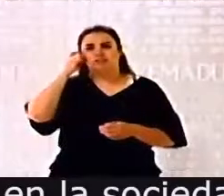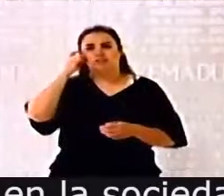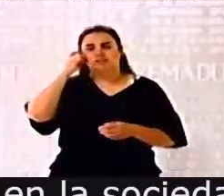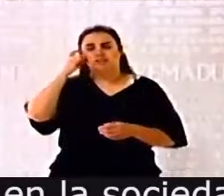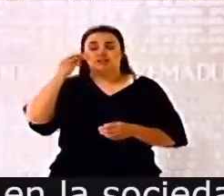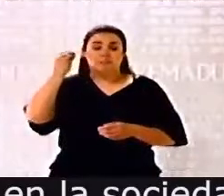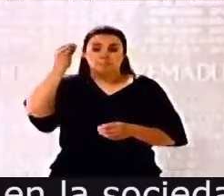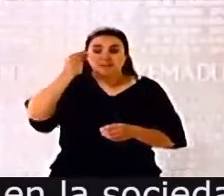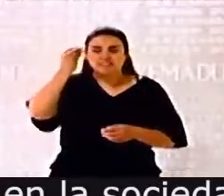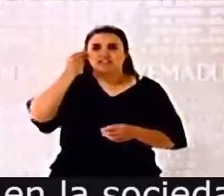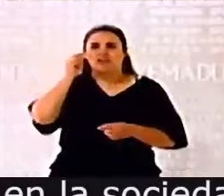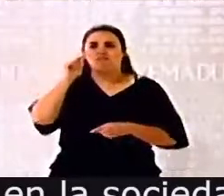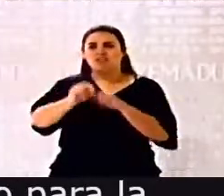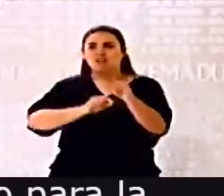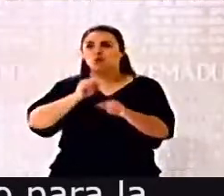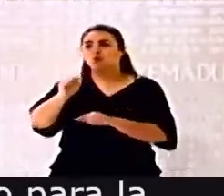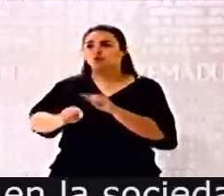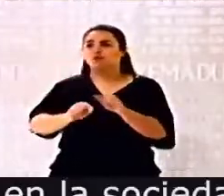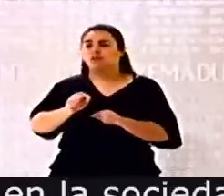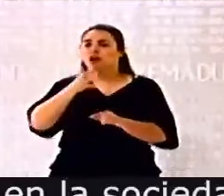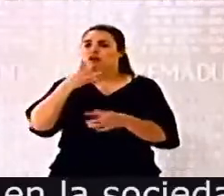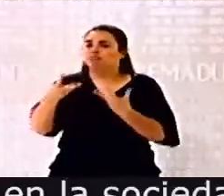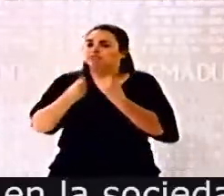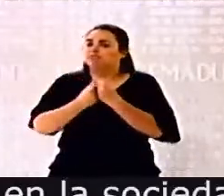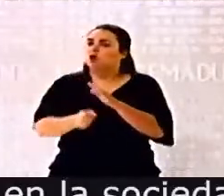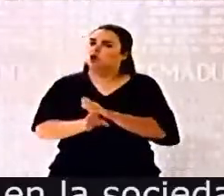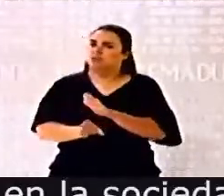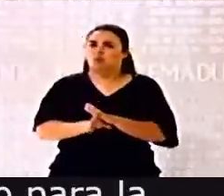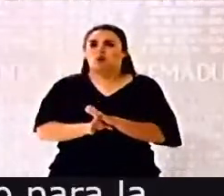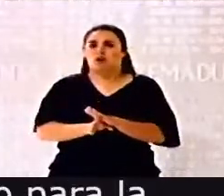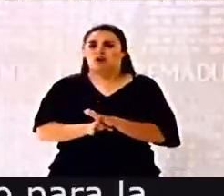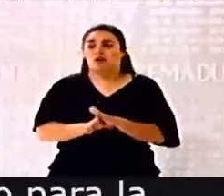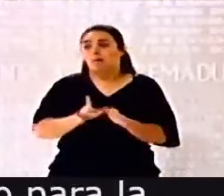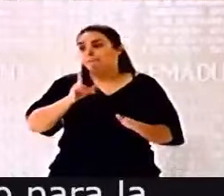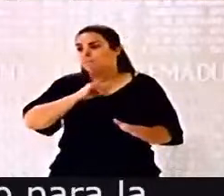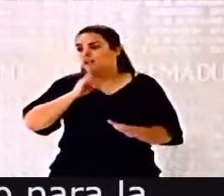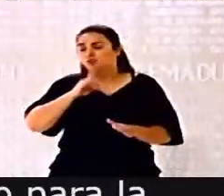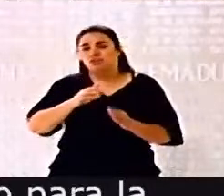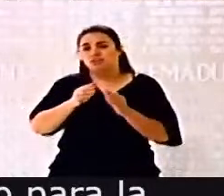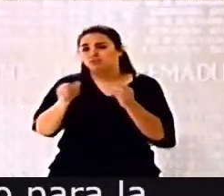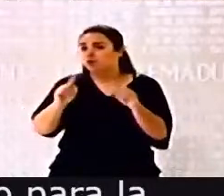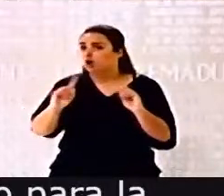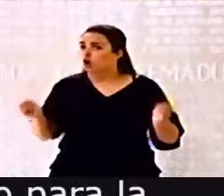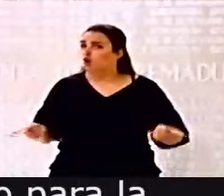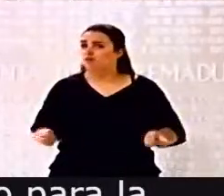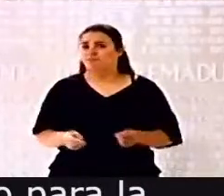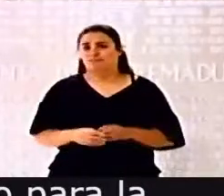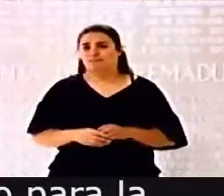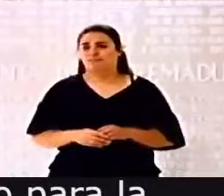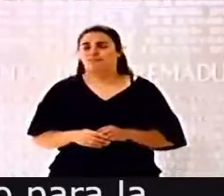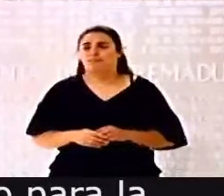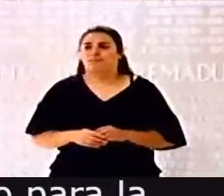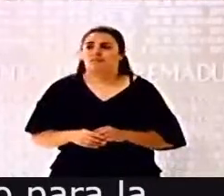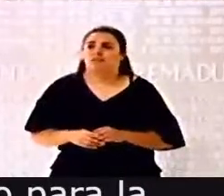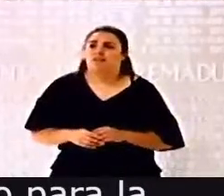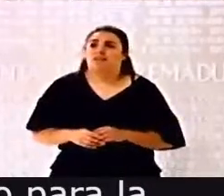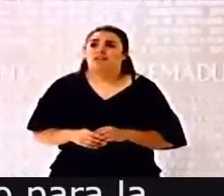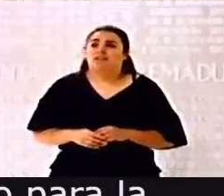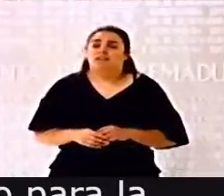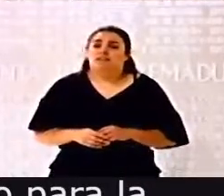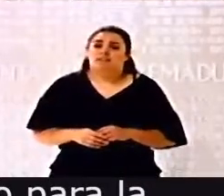Piensen que el virus todavía está con nosotros y desgraciadamente no se va a ir. Y si no